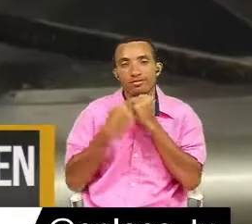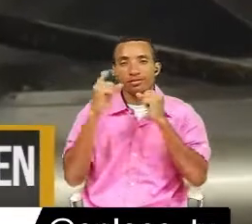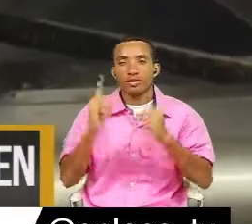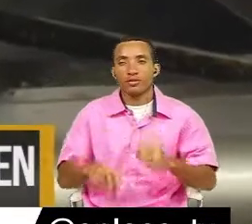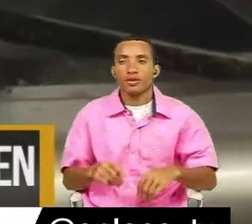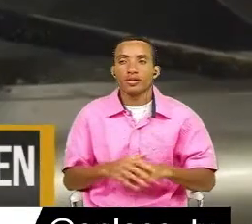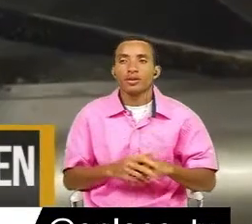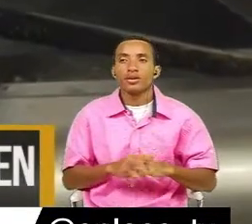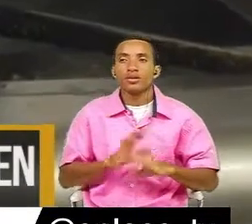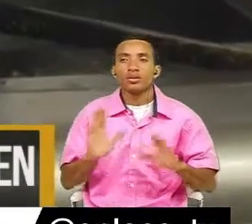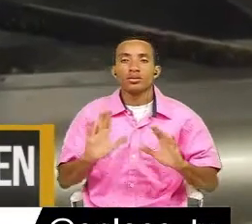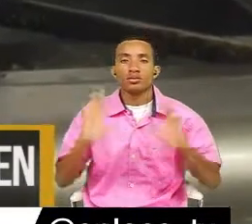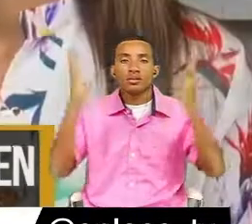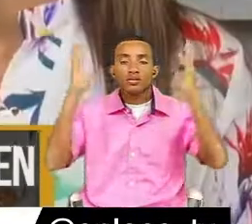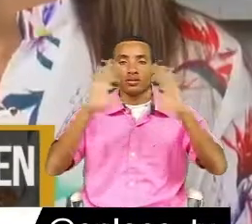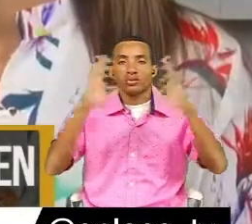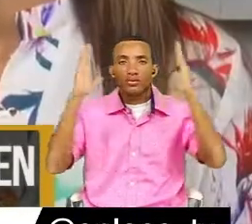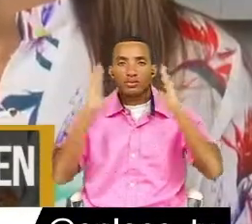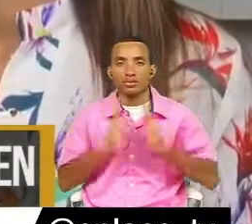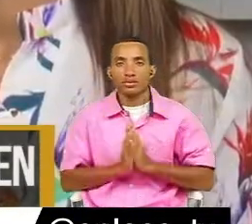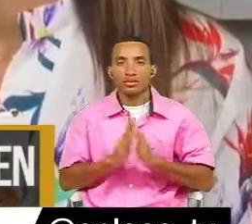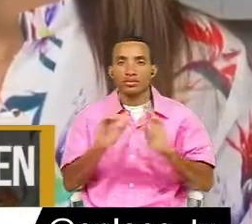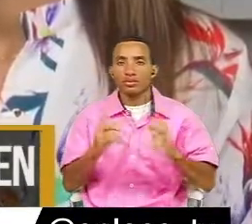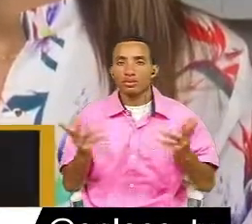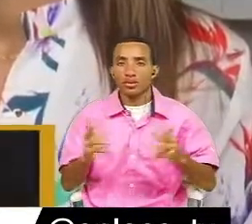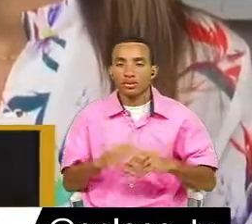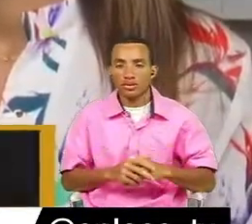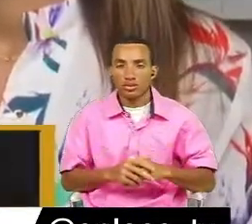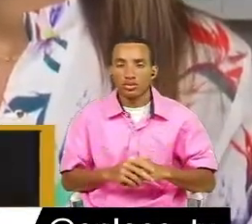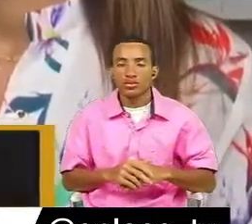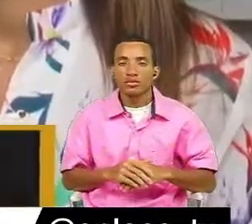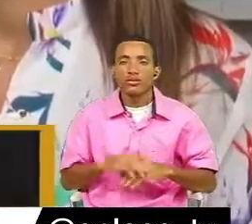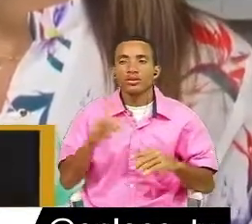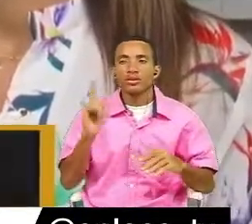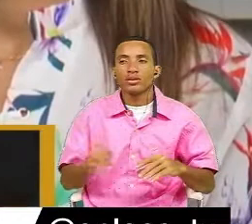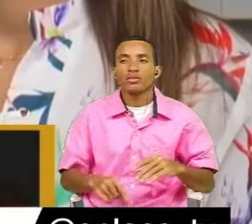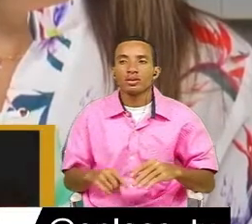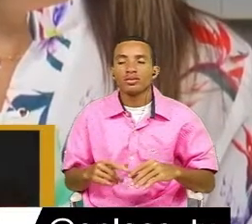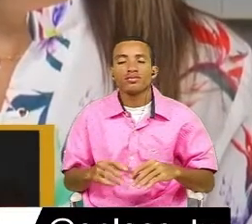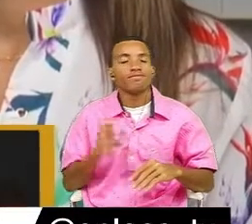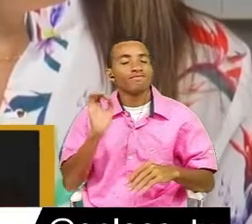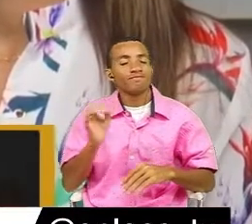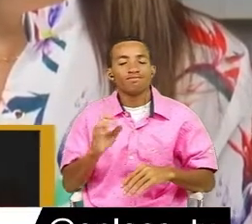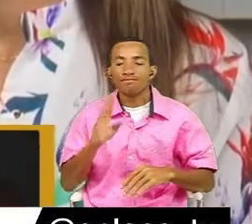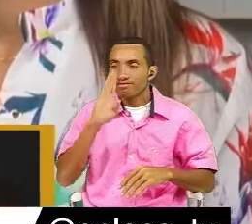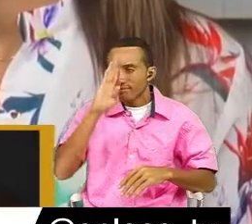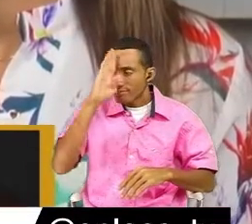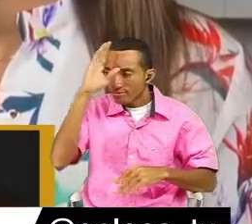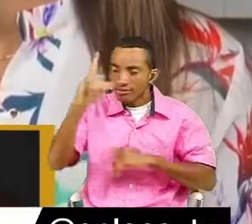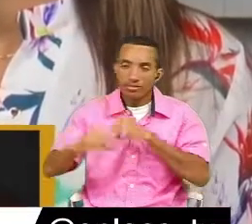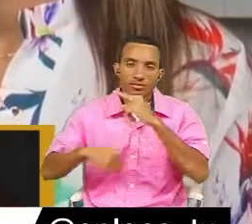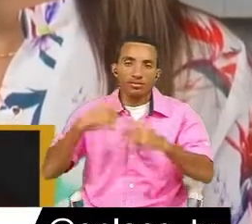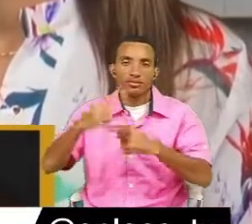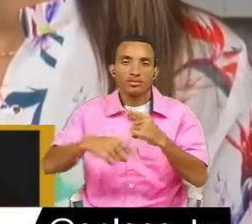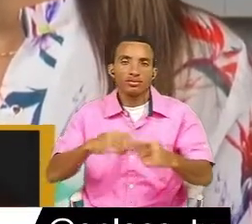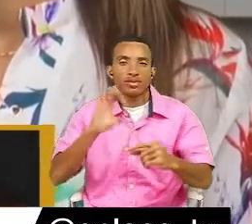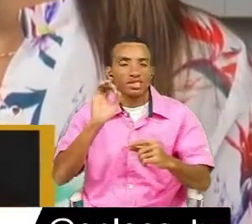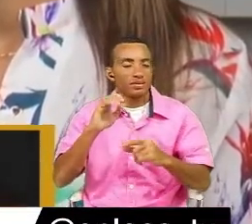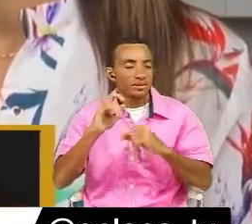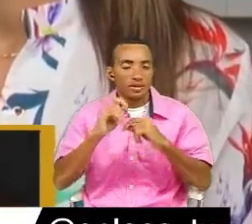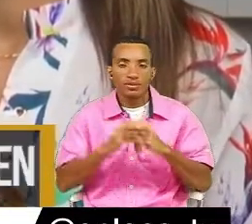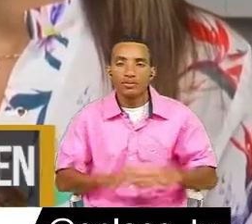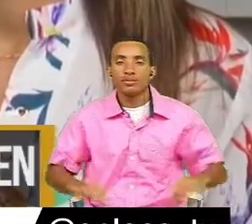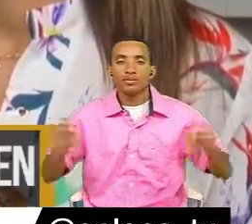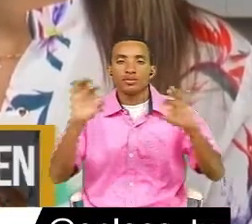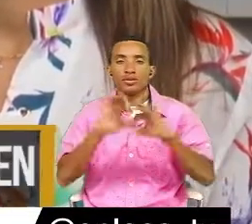la celebración de la Virgen del Carmen, sino invitar acá, como es tradicional, a que se acerquen aquí a este sector tan importante de